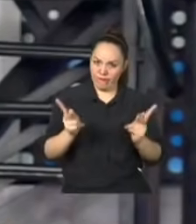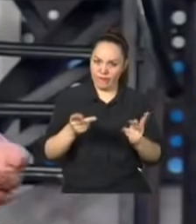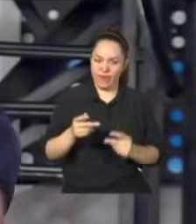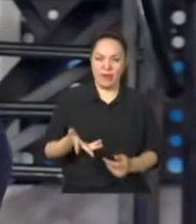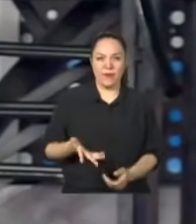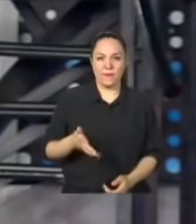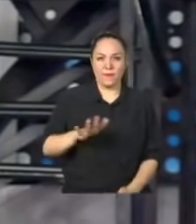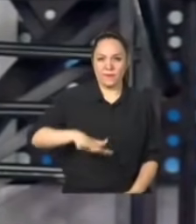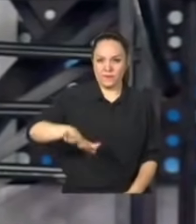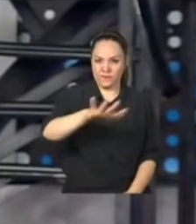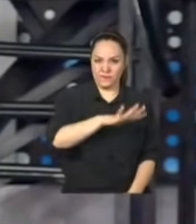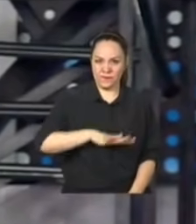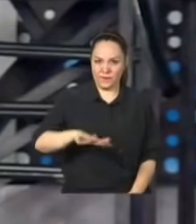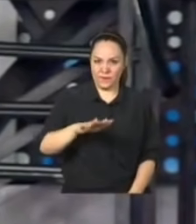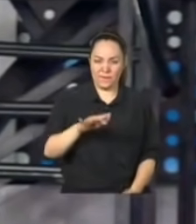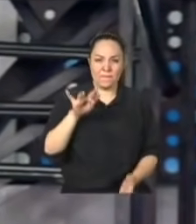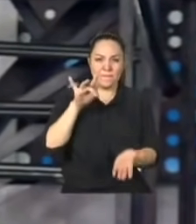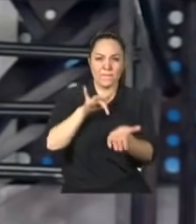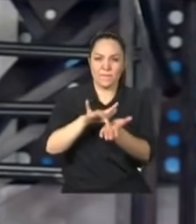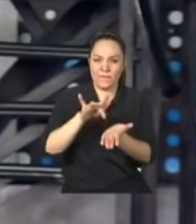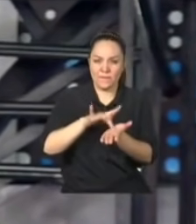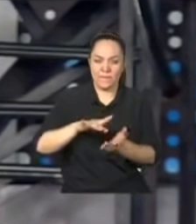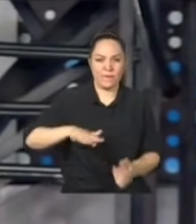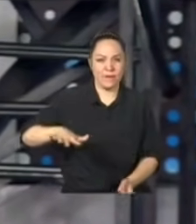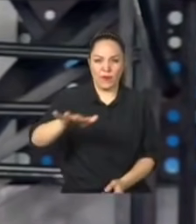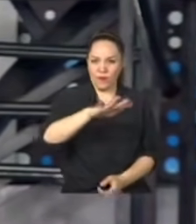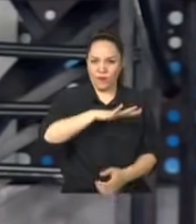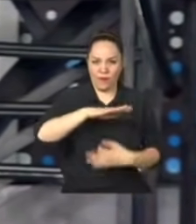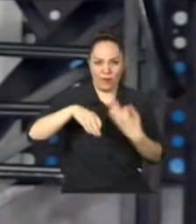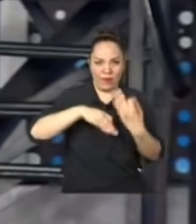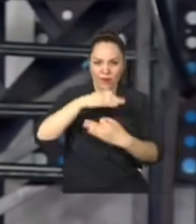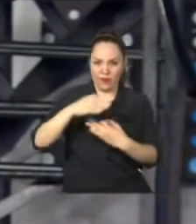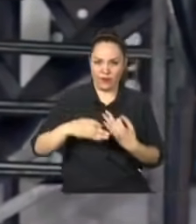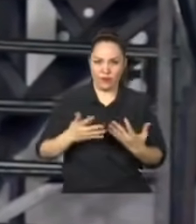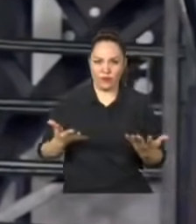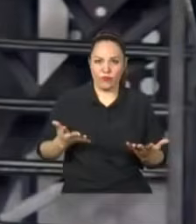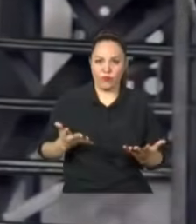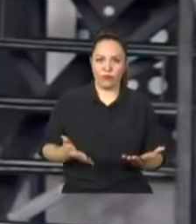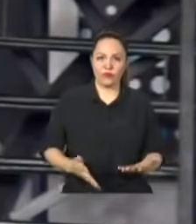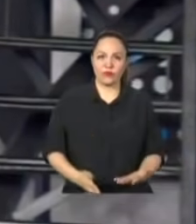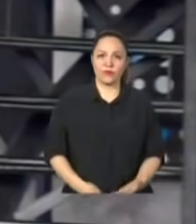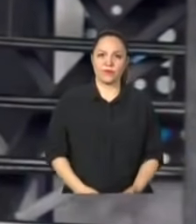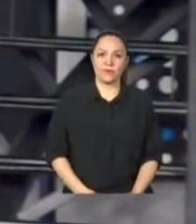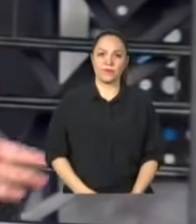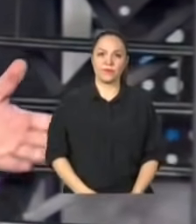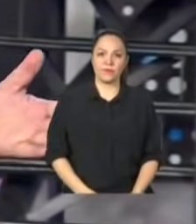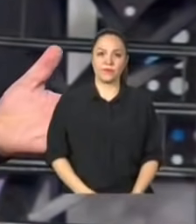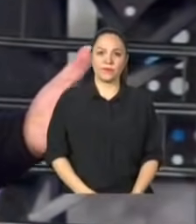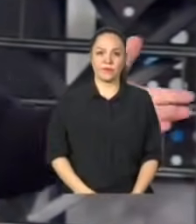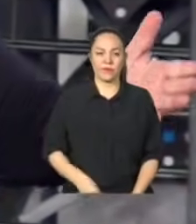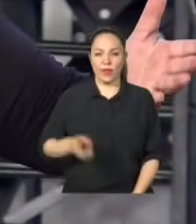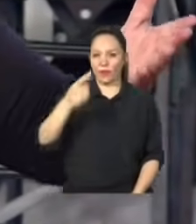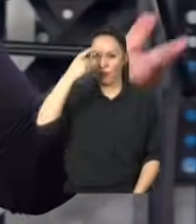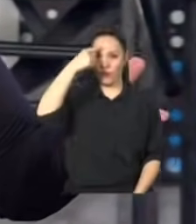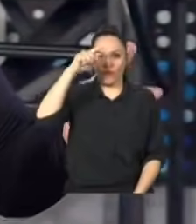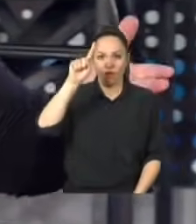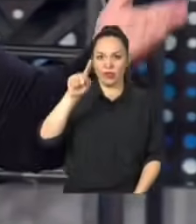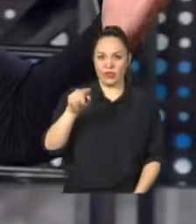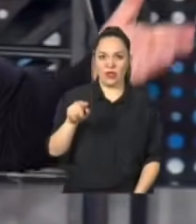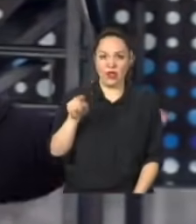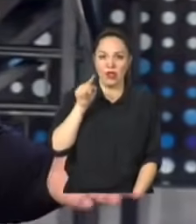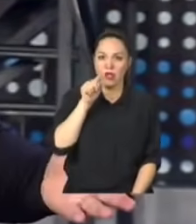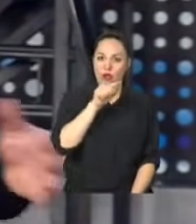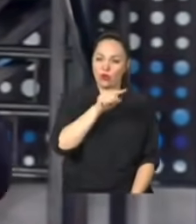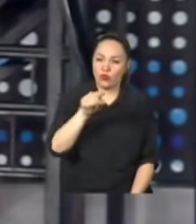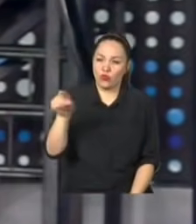El apoyo para ustedes, el apoyo para todos ustedes, es muy fácil. Es muy fácil. Tú vas a tener todas